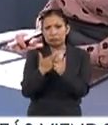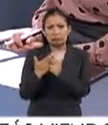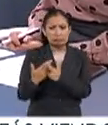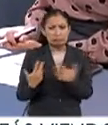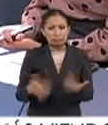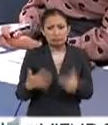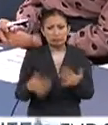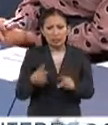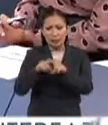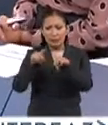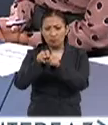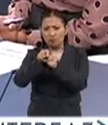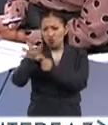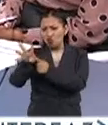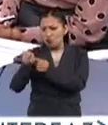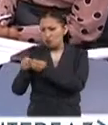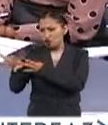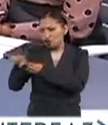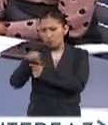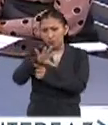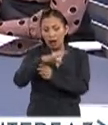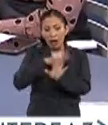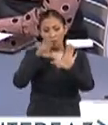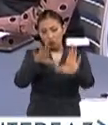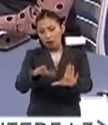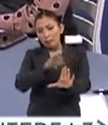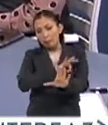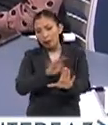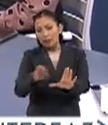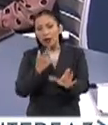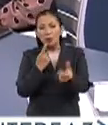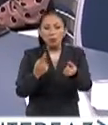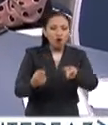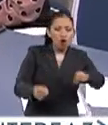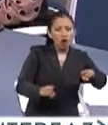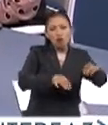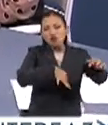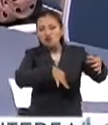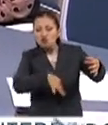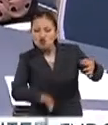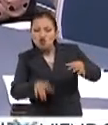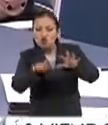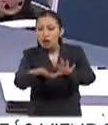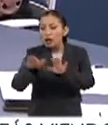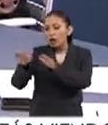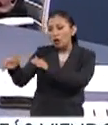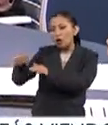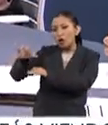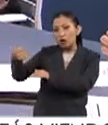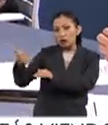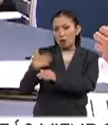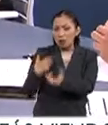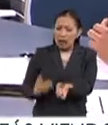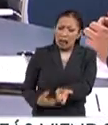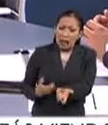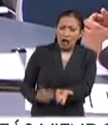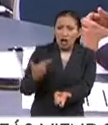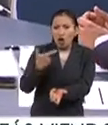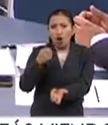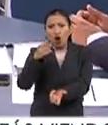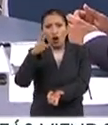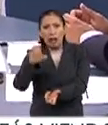vastamente diversificado, ¿no? Porque pues hay una parte que puede ser muy melódica y sinfónica hasta cuestiones que tienen que ver con